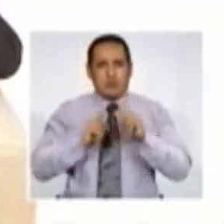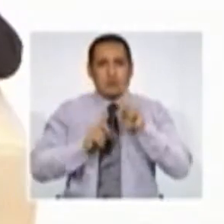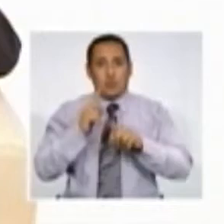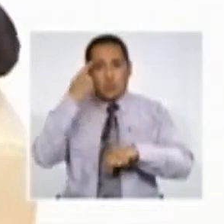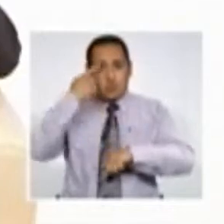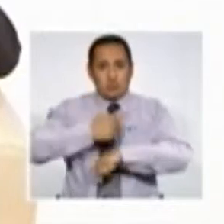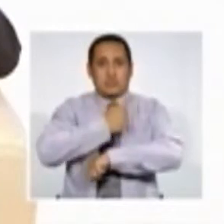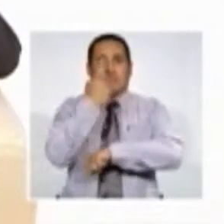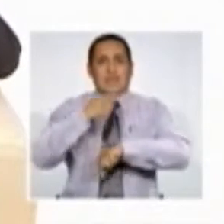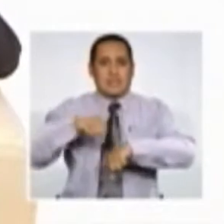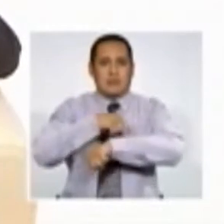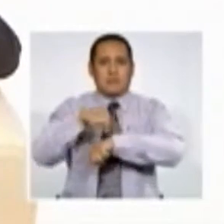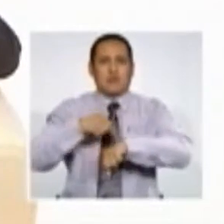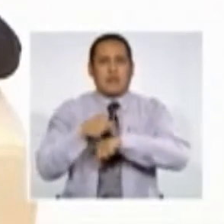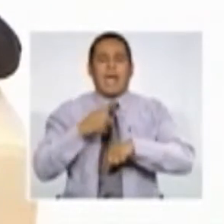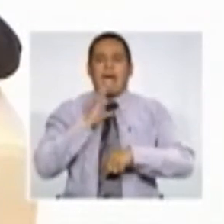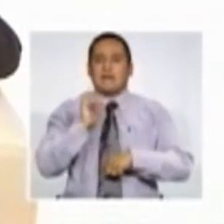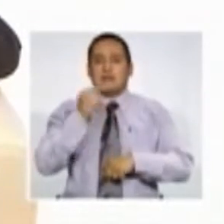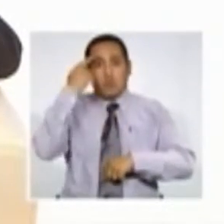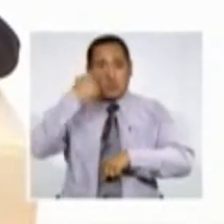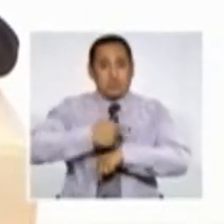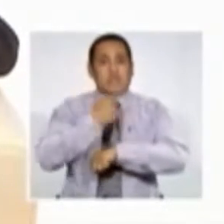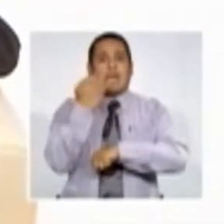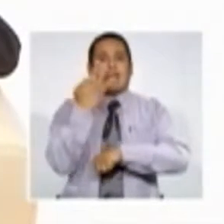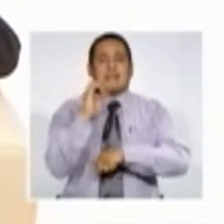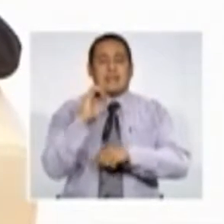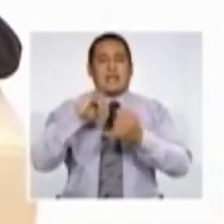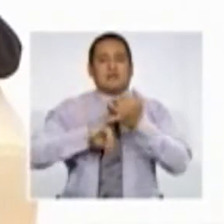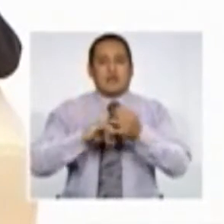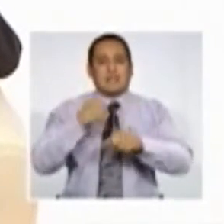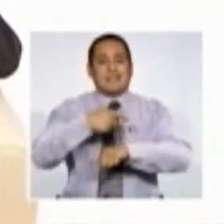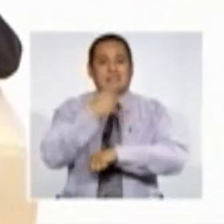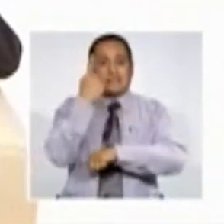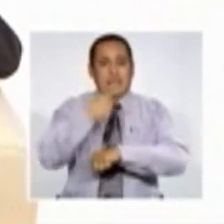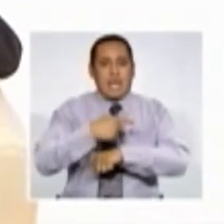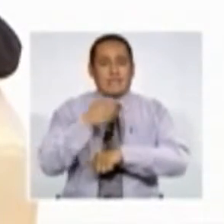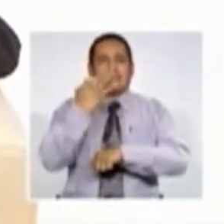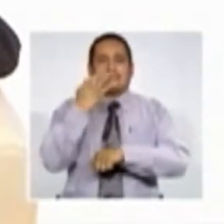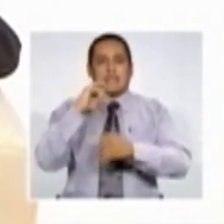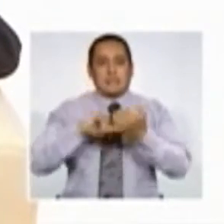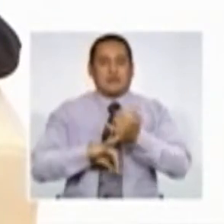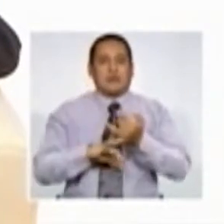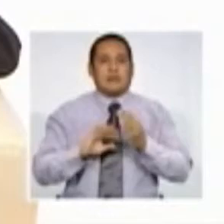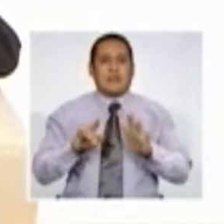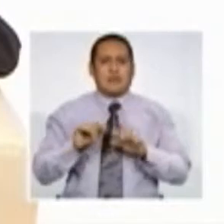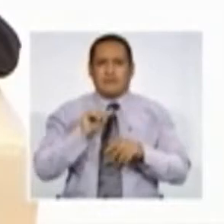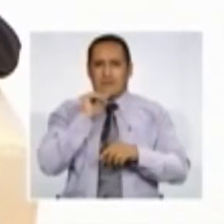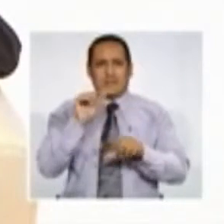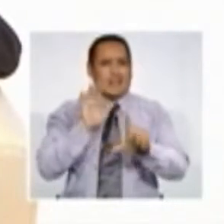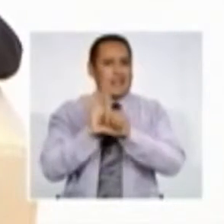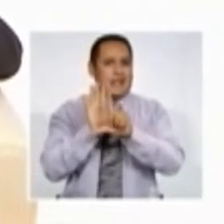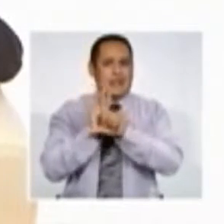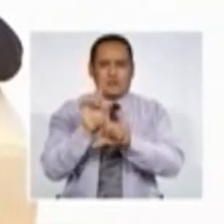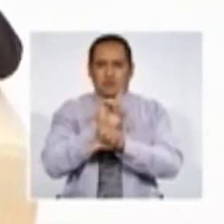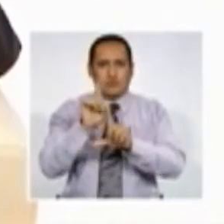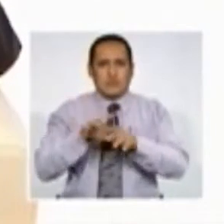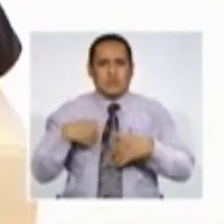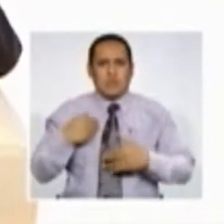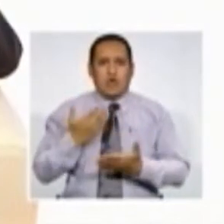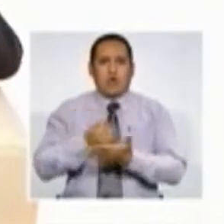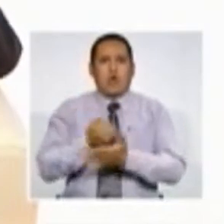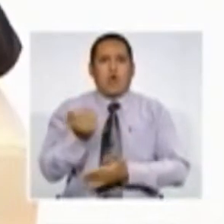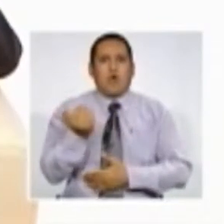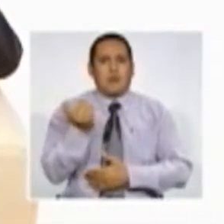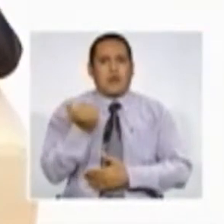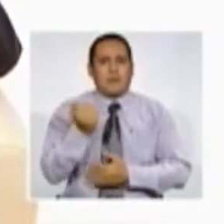cosa. O sea, por un día de retraso te cobro 30 soles por cada día, por decir algo, ¿no? Entonces, eso resulta siendo ilegal.